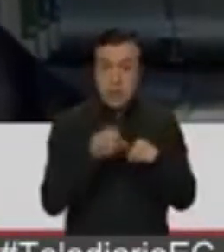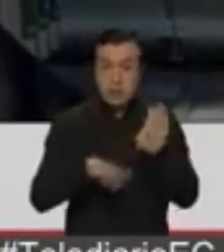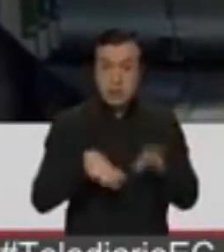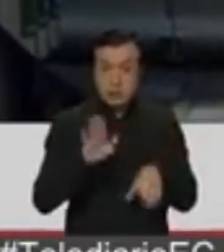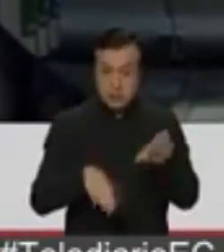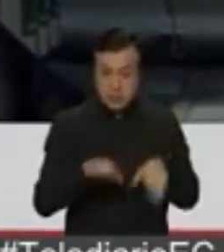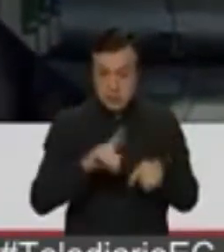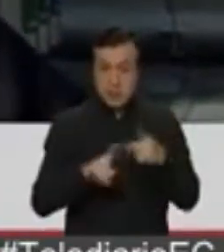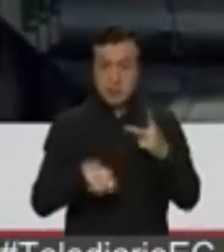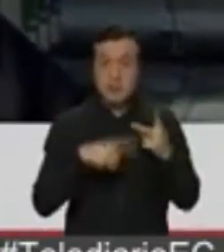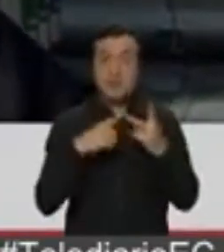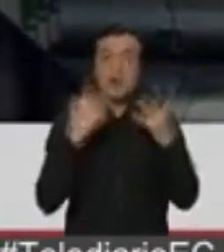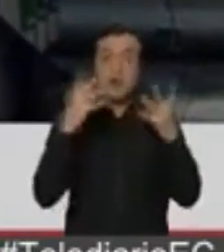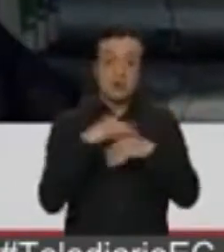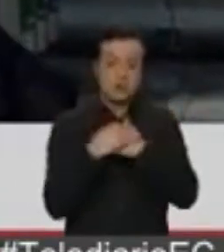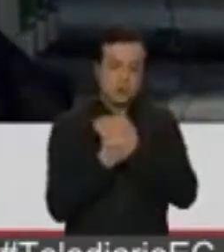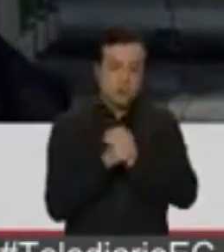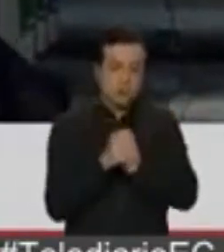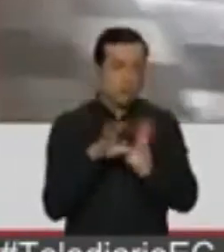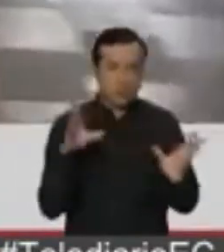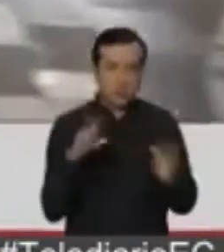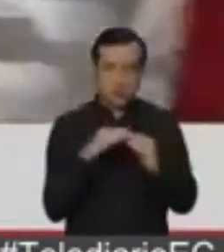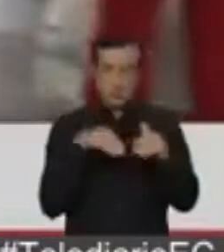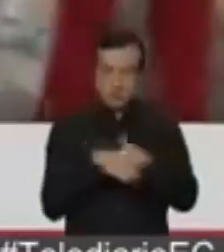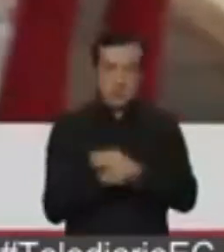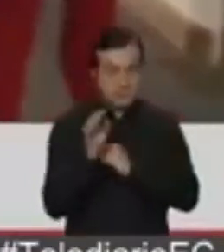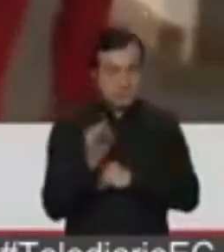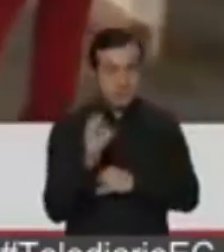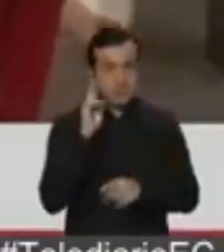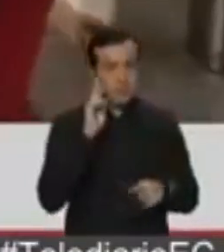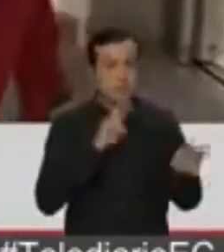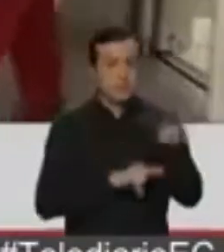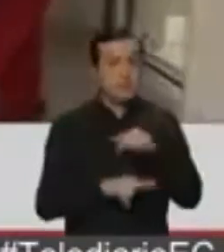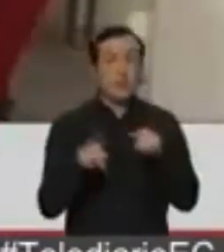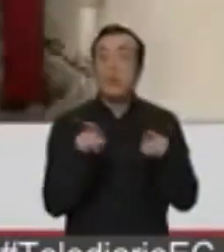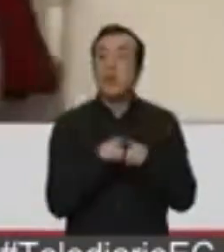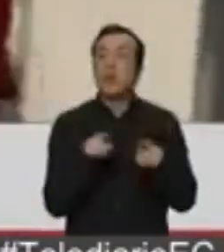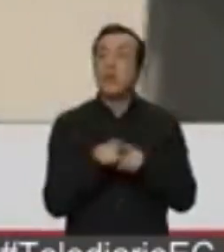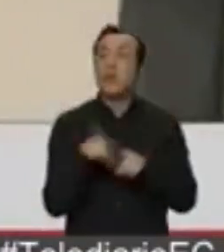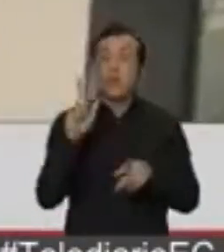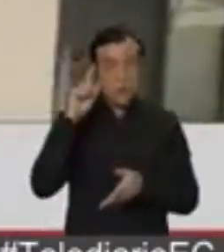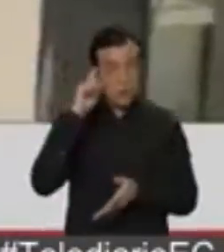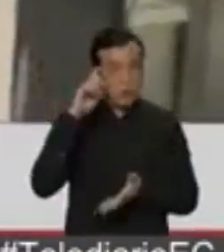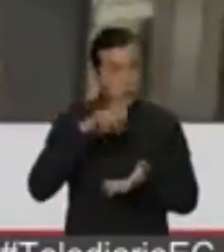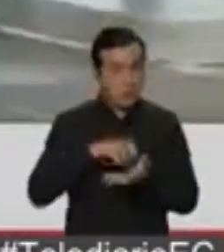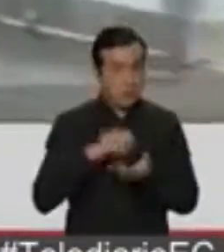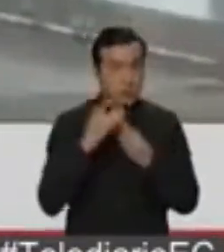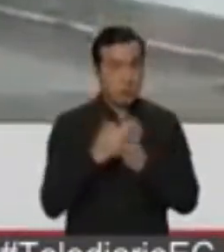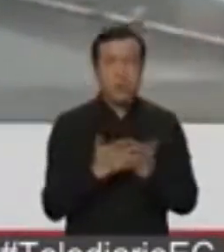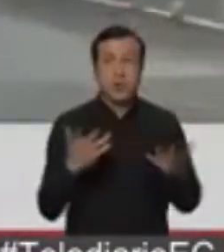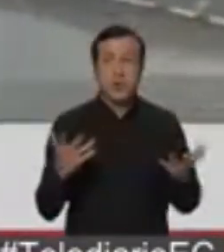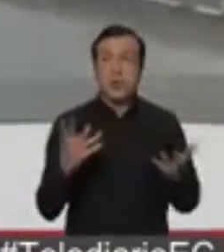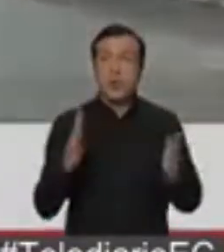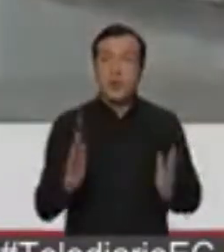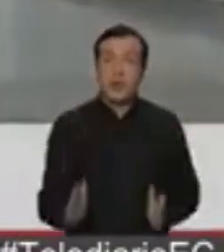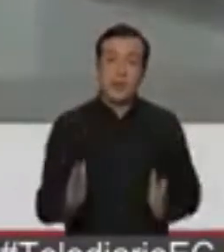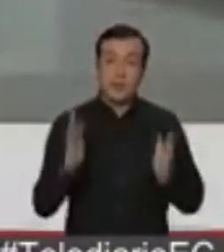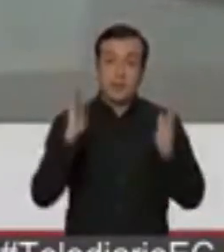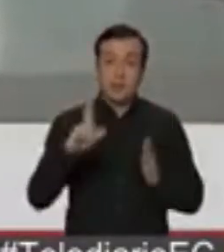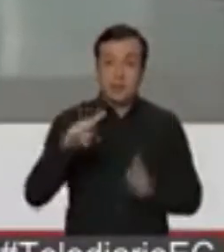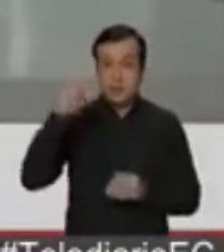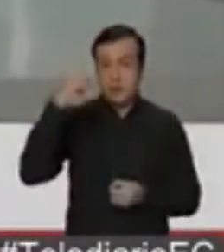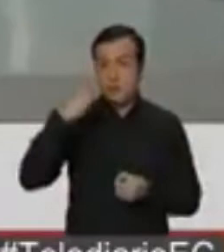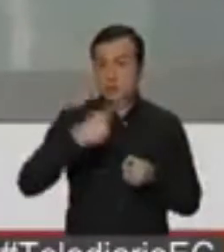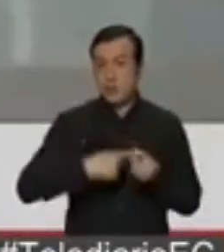que pueda la gente estar segura hasta el ingreso de la plataforma. El panorama fue similar en la Plataforma Gubernamental Financiera. En este edificio ubicado en el norte de